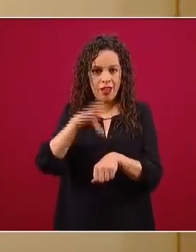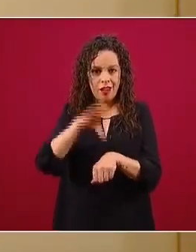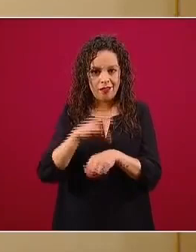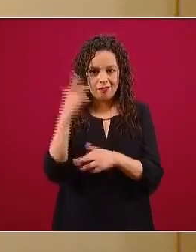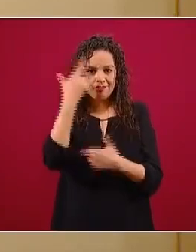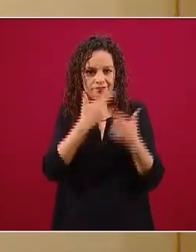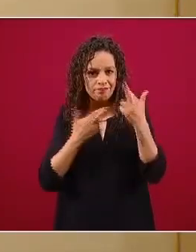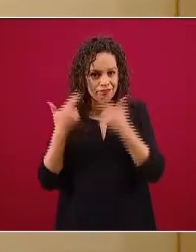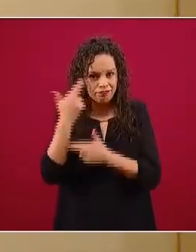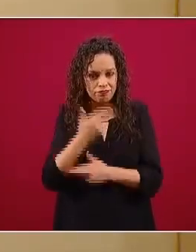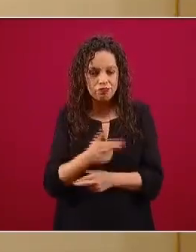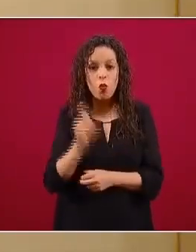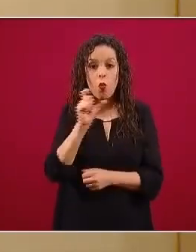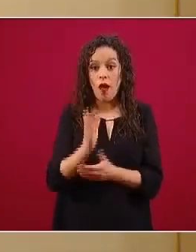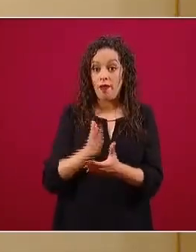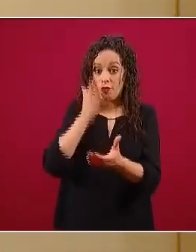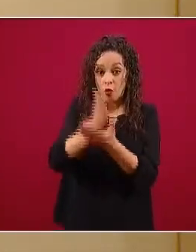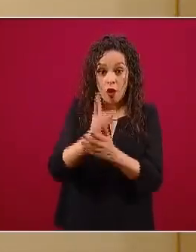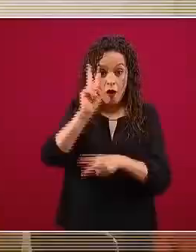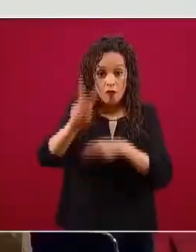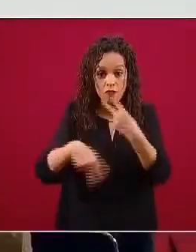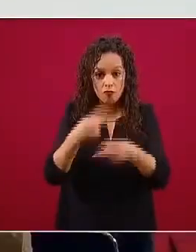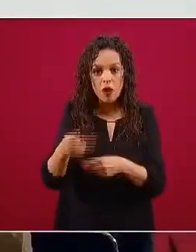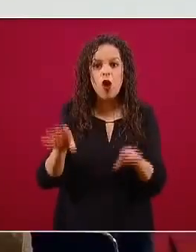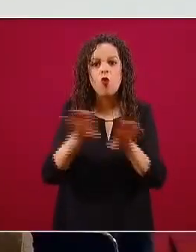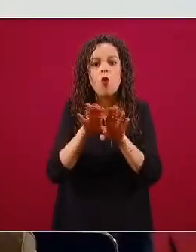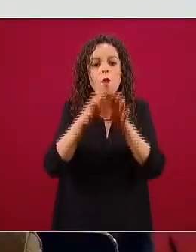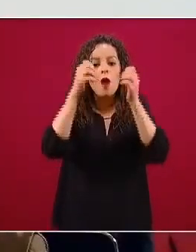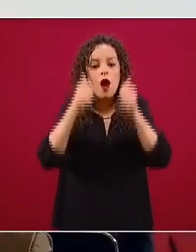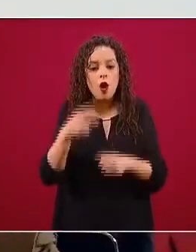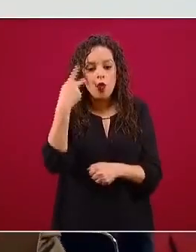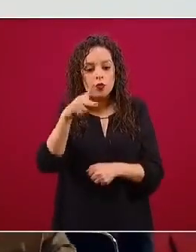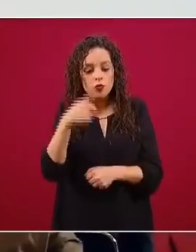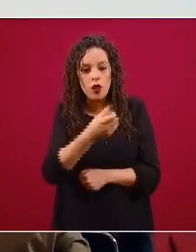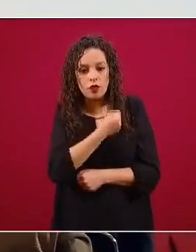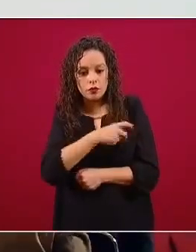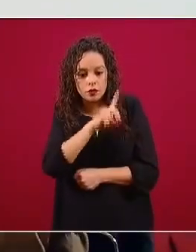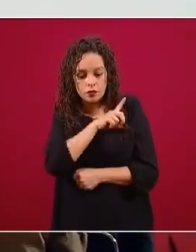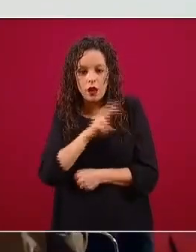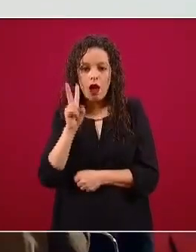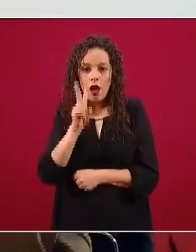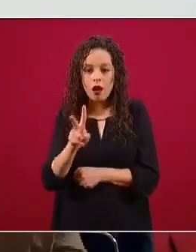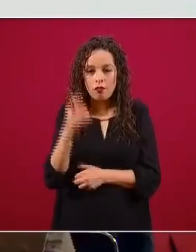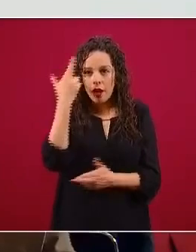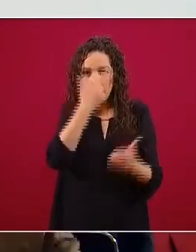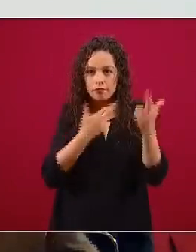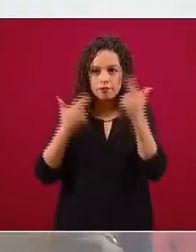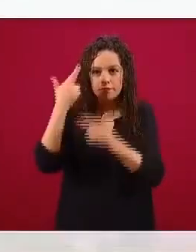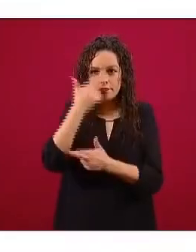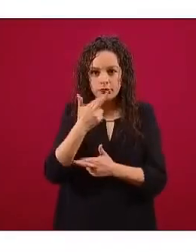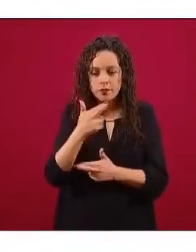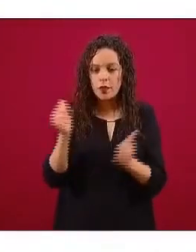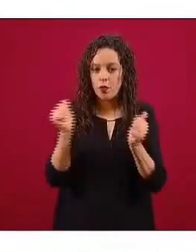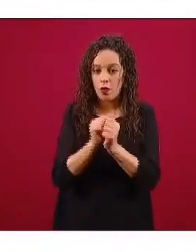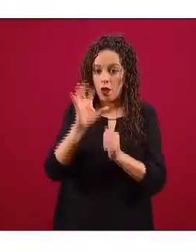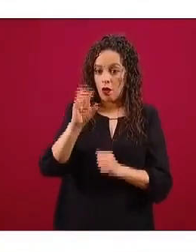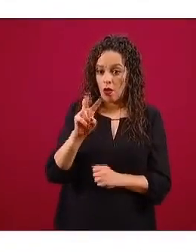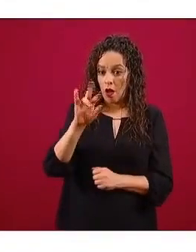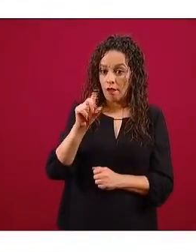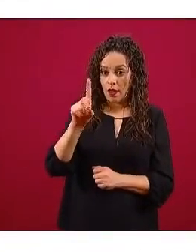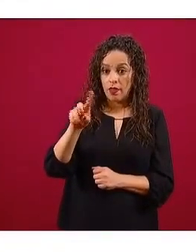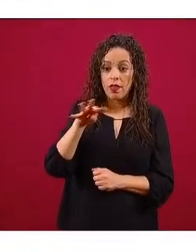enfermedad tenían cuando estas personas fueron diagnosticadas con COVID-19. Vemos que aquí en el personal de salud es